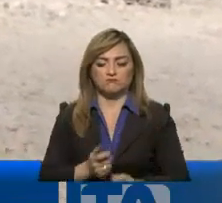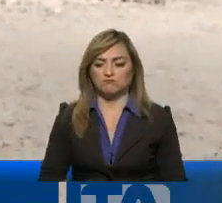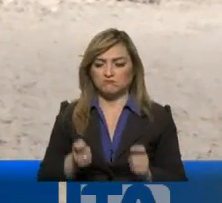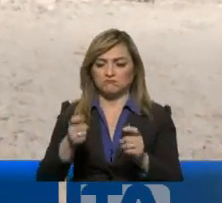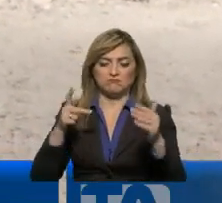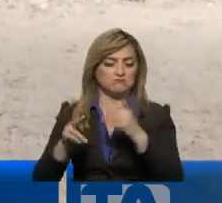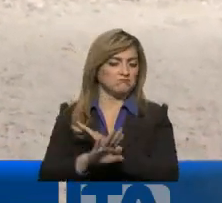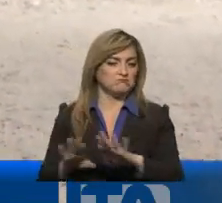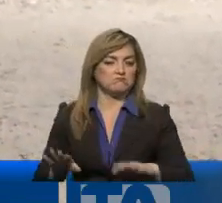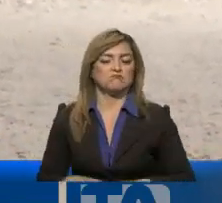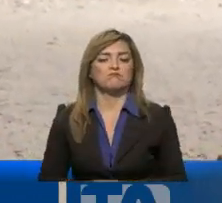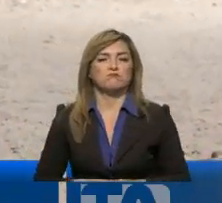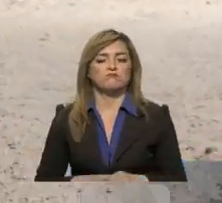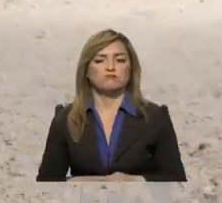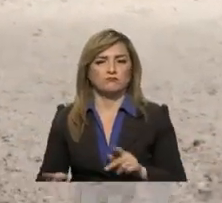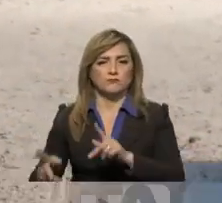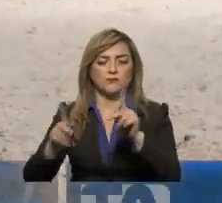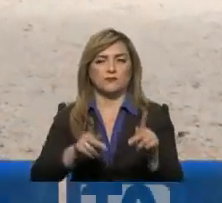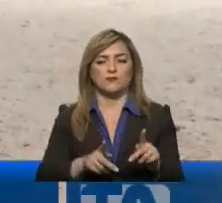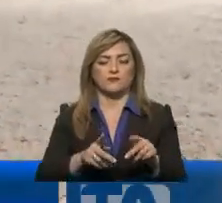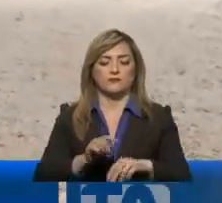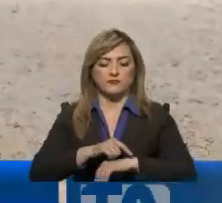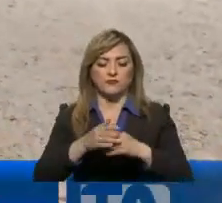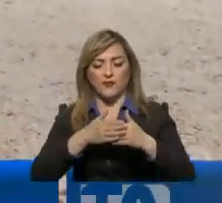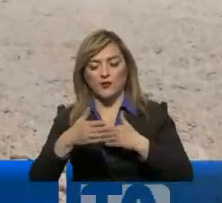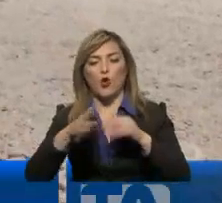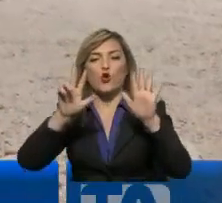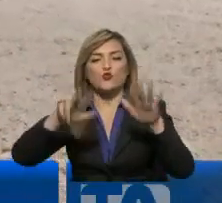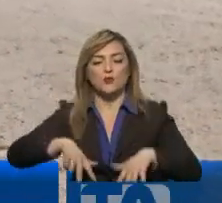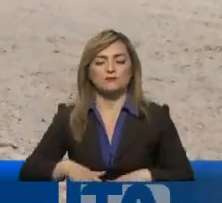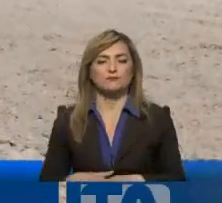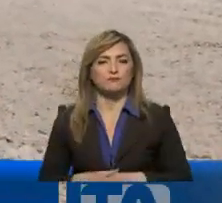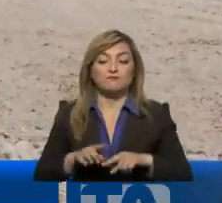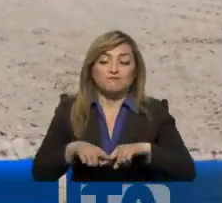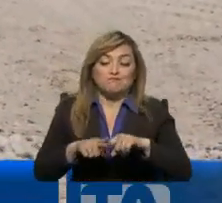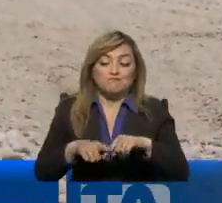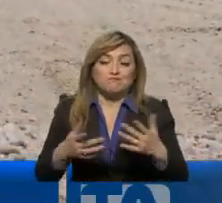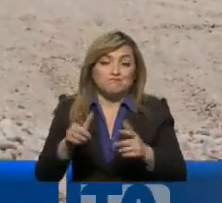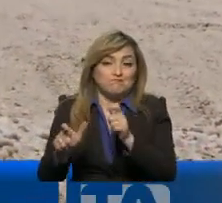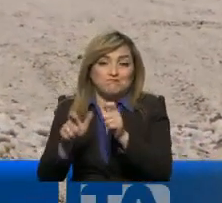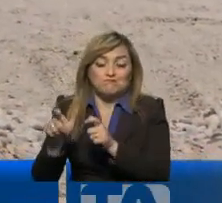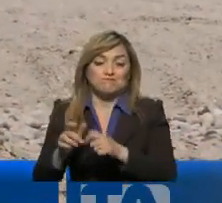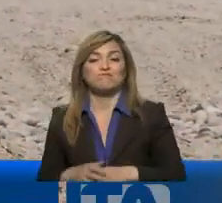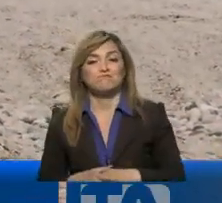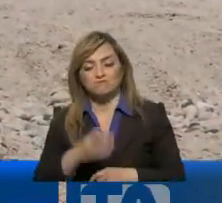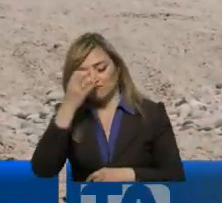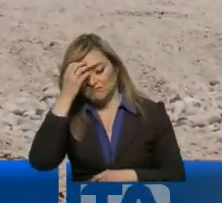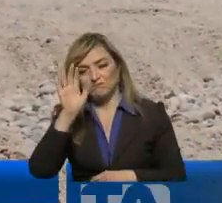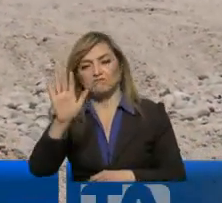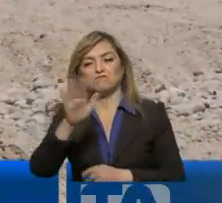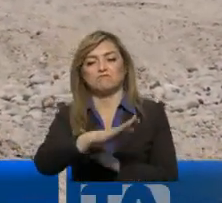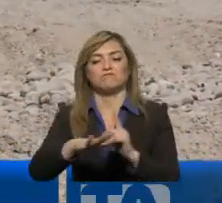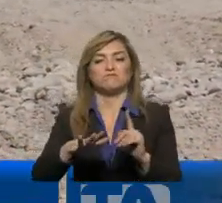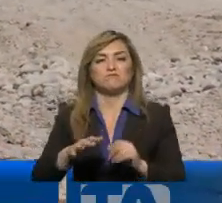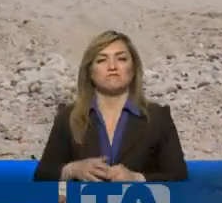autoridades. Se tiene planificado que tenga una duración de 8 meses, pero esto dependerá de la ciudadanía y su educación